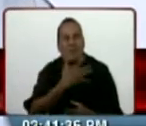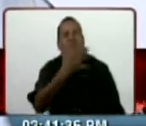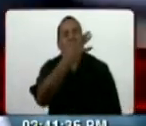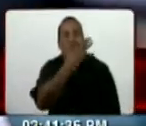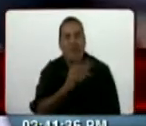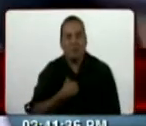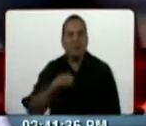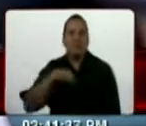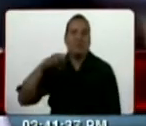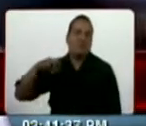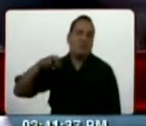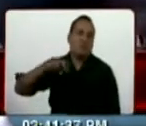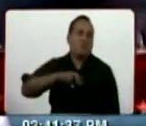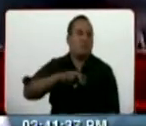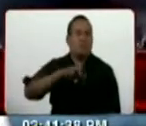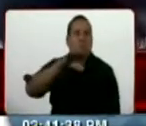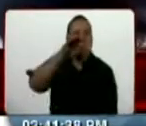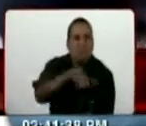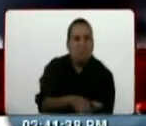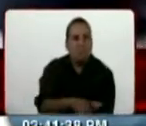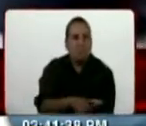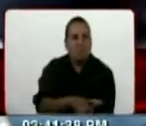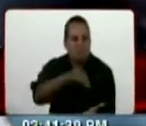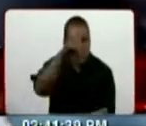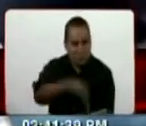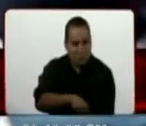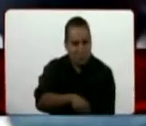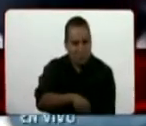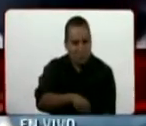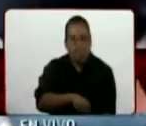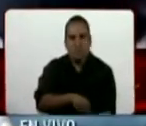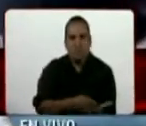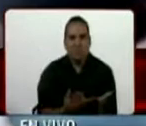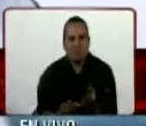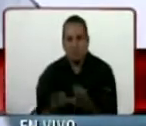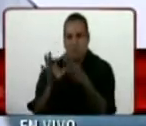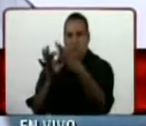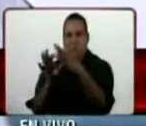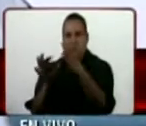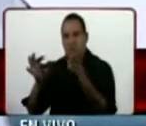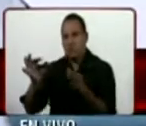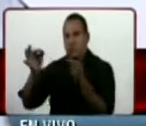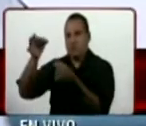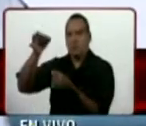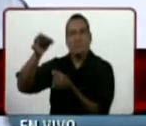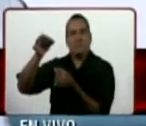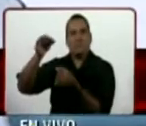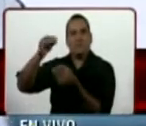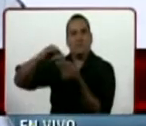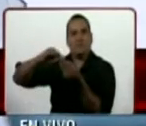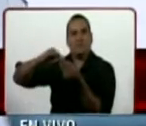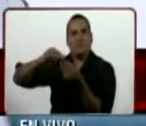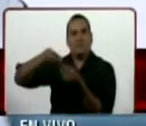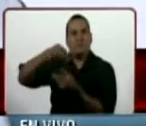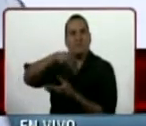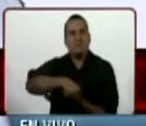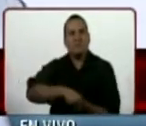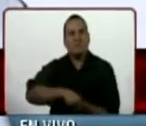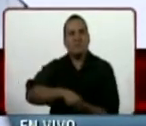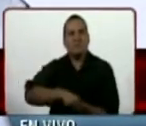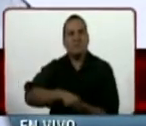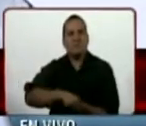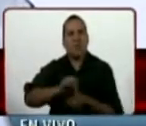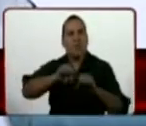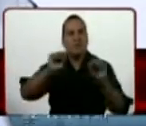llega, toca, sale el comprobante, y es un sistema absolutamente